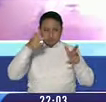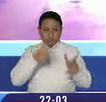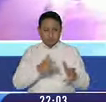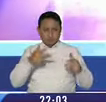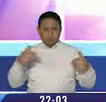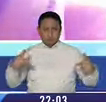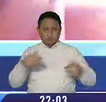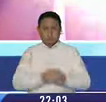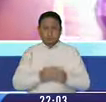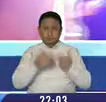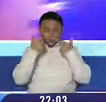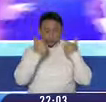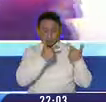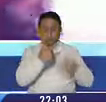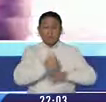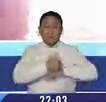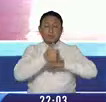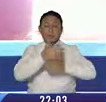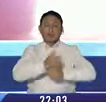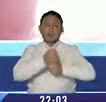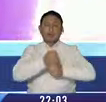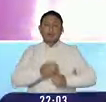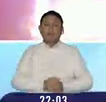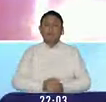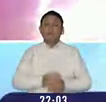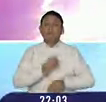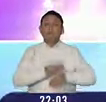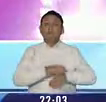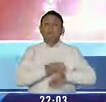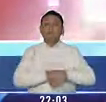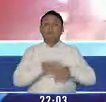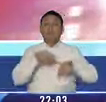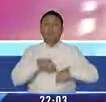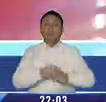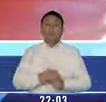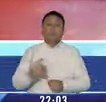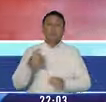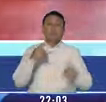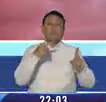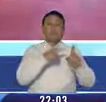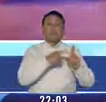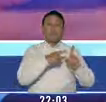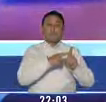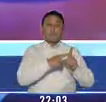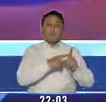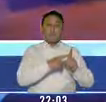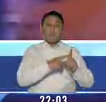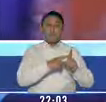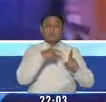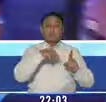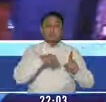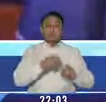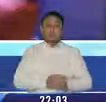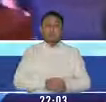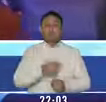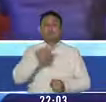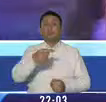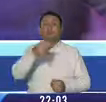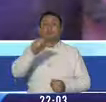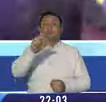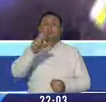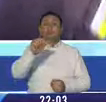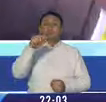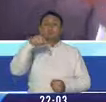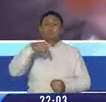los elementos, las autoridades de seguridad, debido a que el principal sospechoso de este caso, Germán Cáceres, que